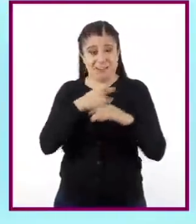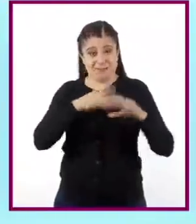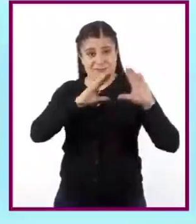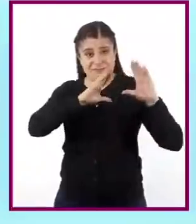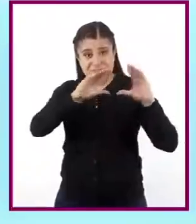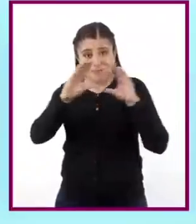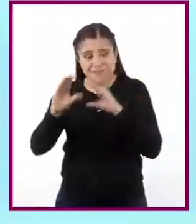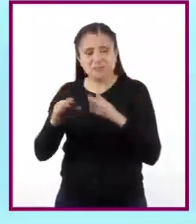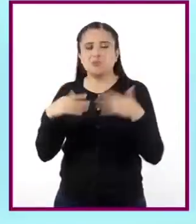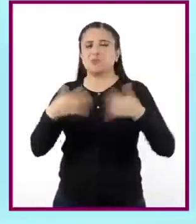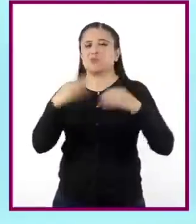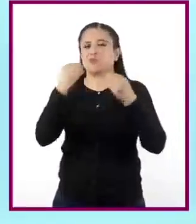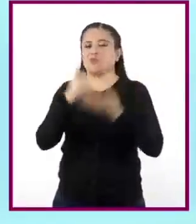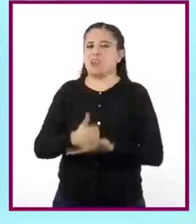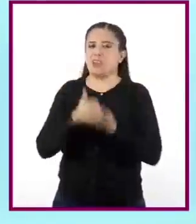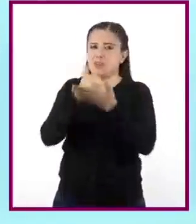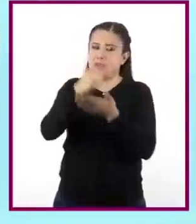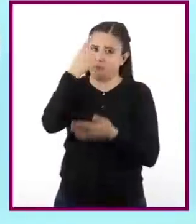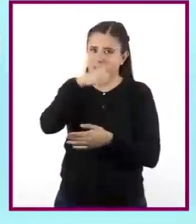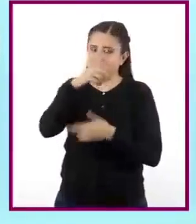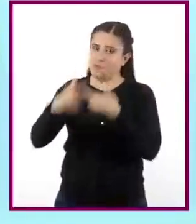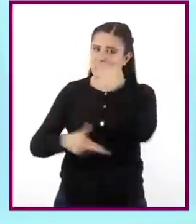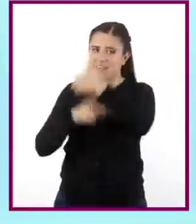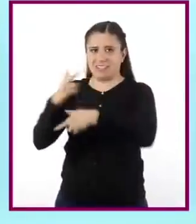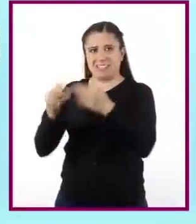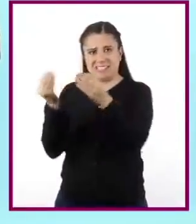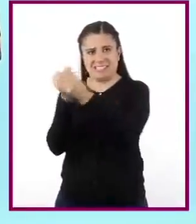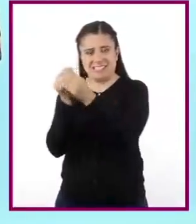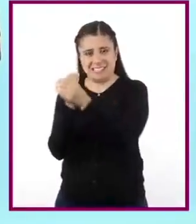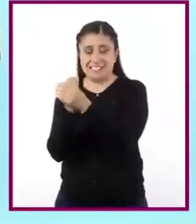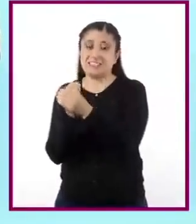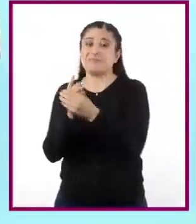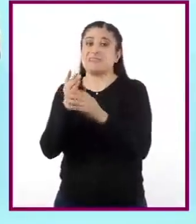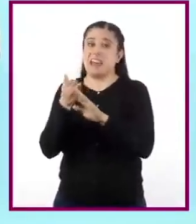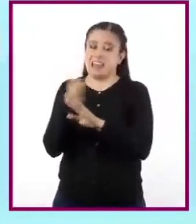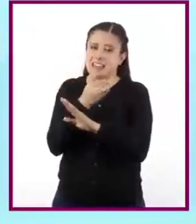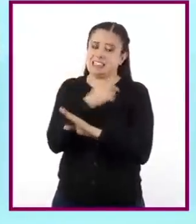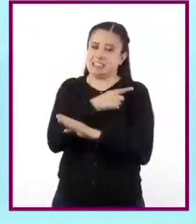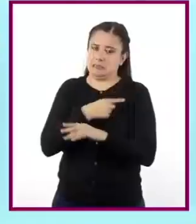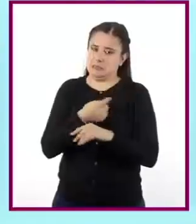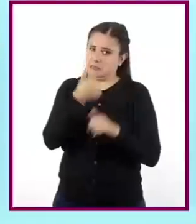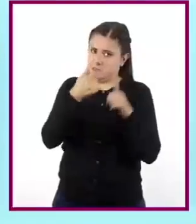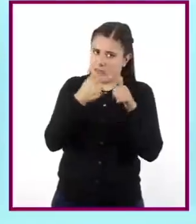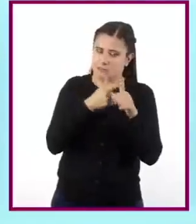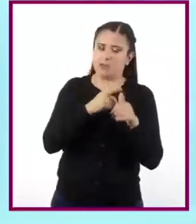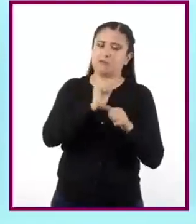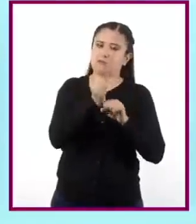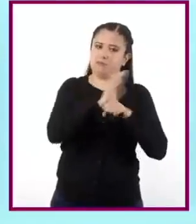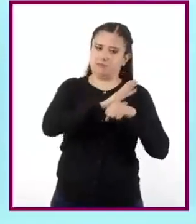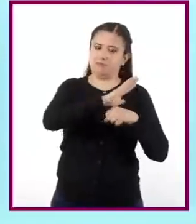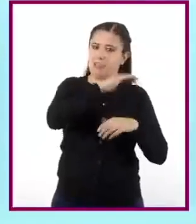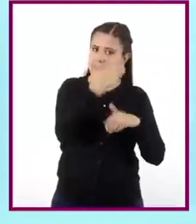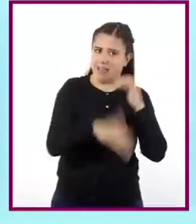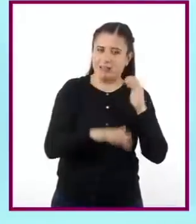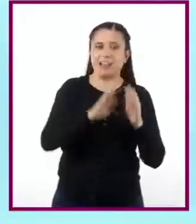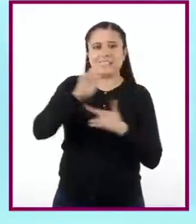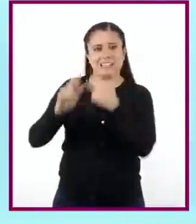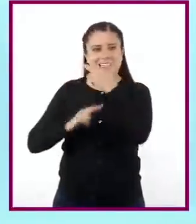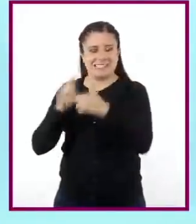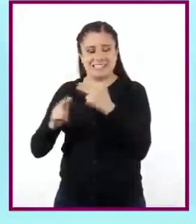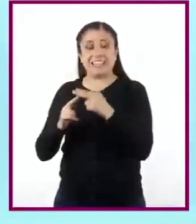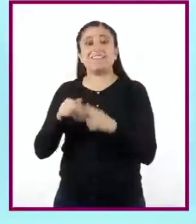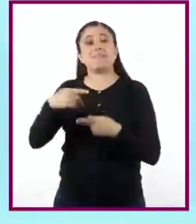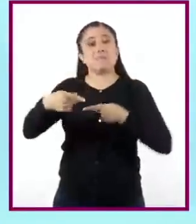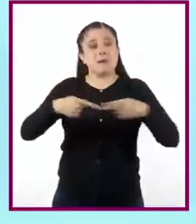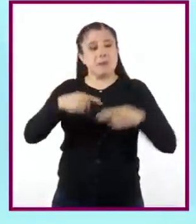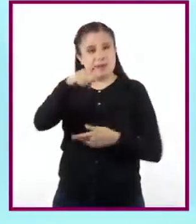de mucha ayuda cuando regresen a la escuela, una vez que superemos exitosamente esta situación. Les sugerimos que